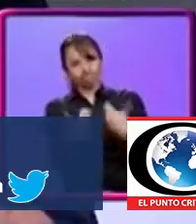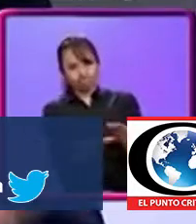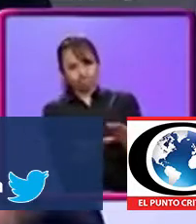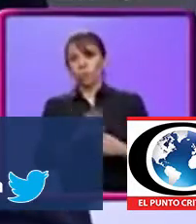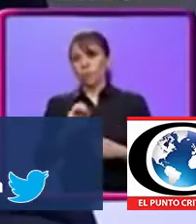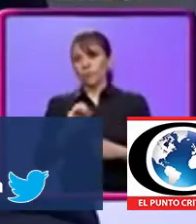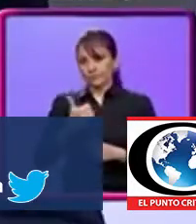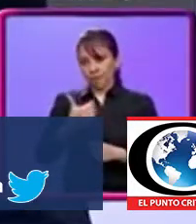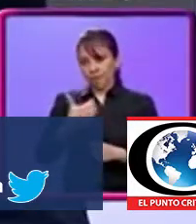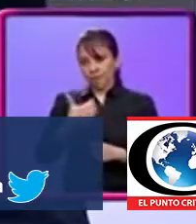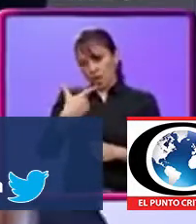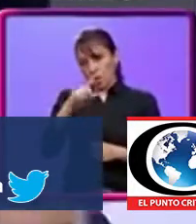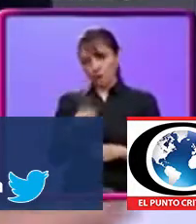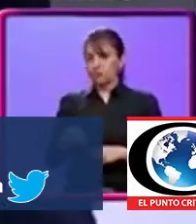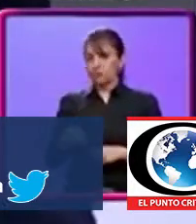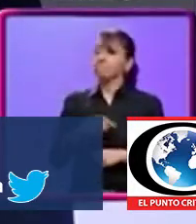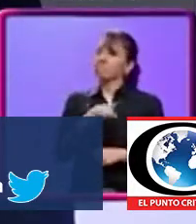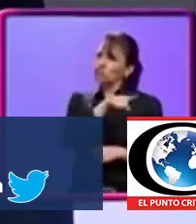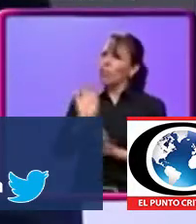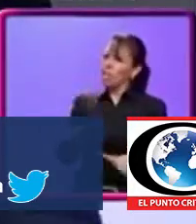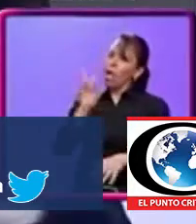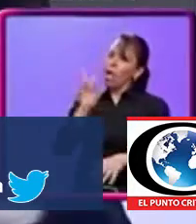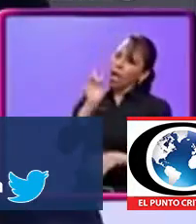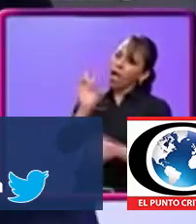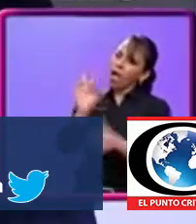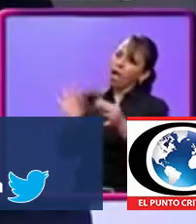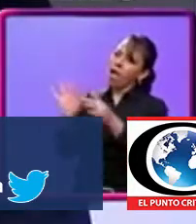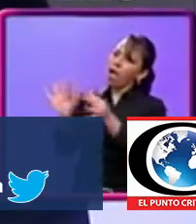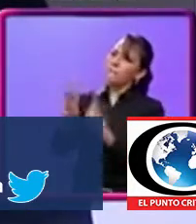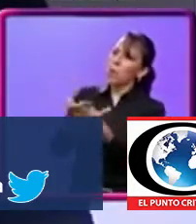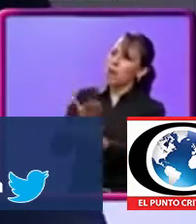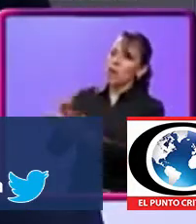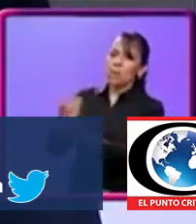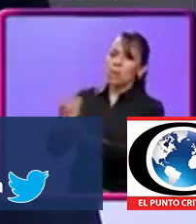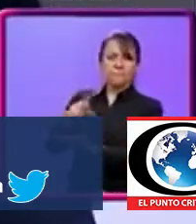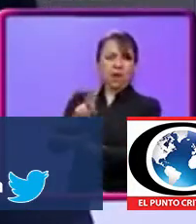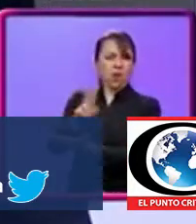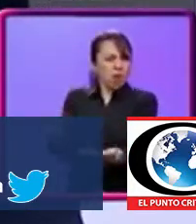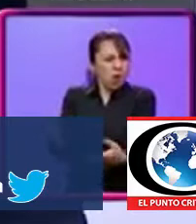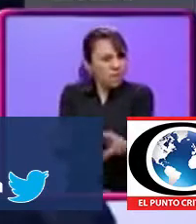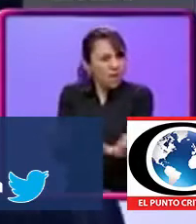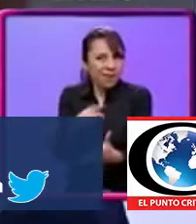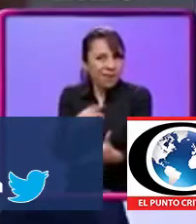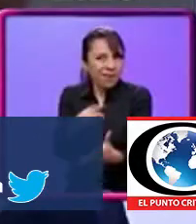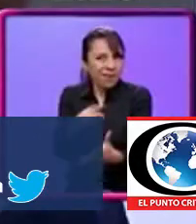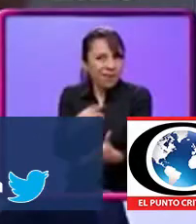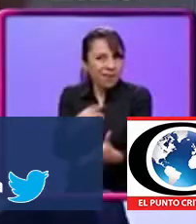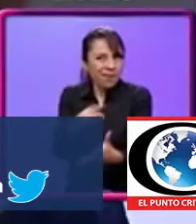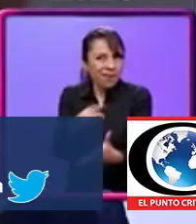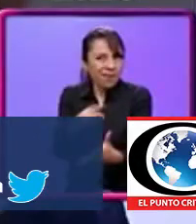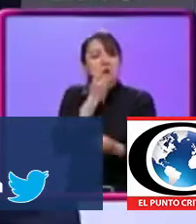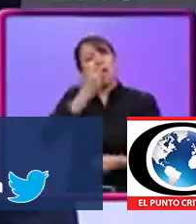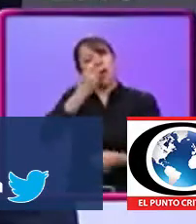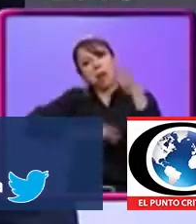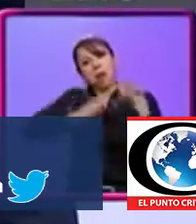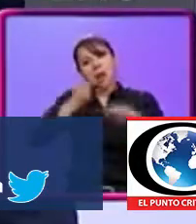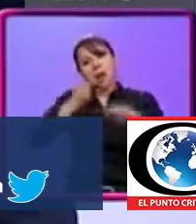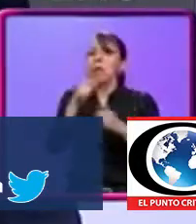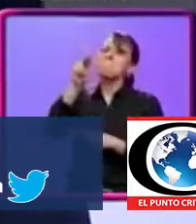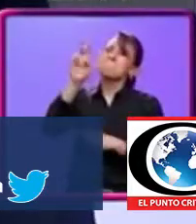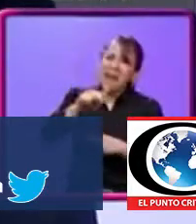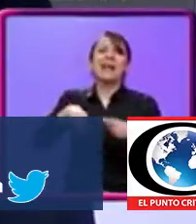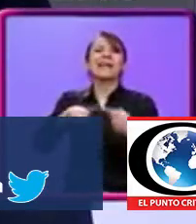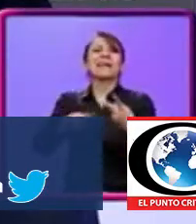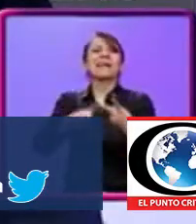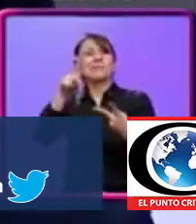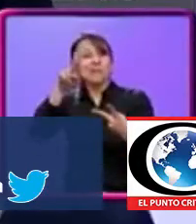que conozcan sus propuestas. ¿Cómo va él? Pues lo que se refiere a la zona oriente,